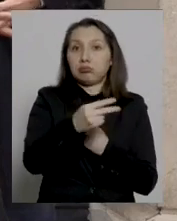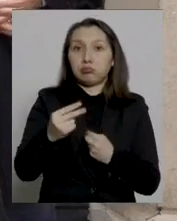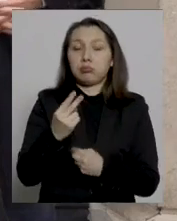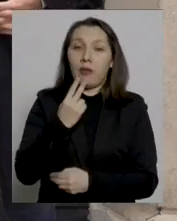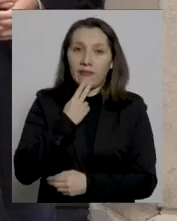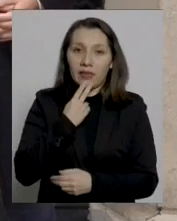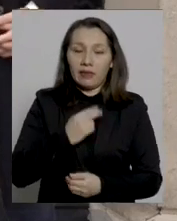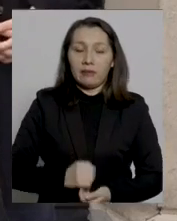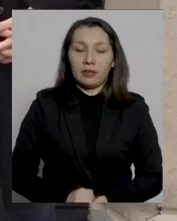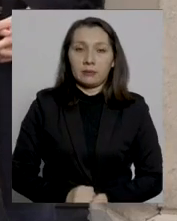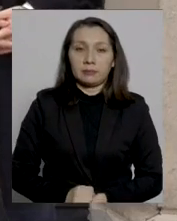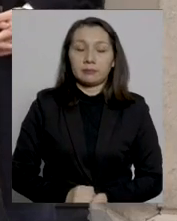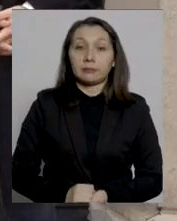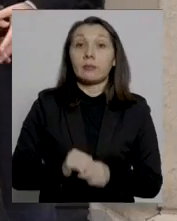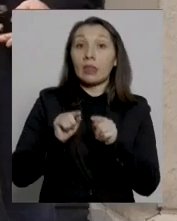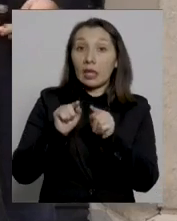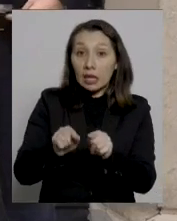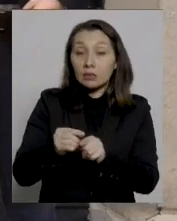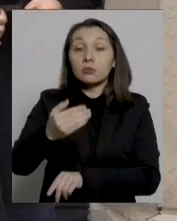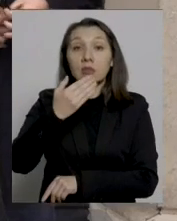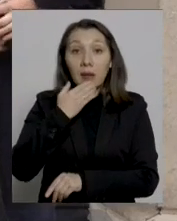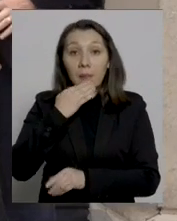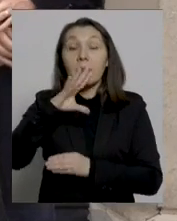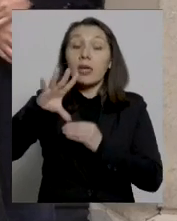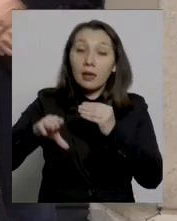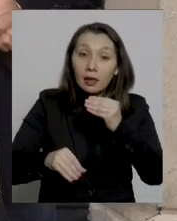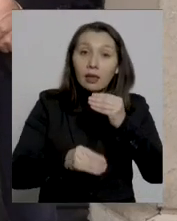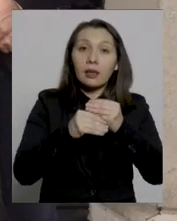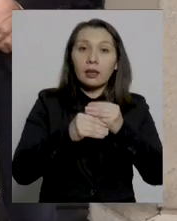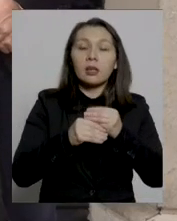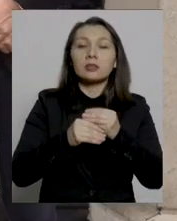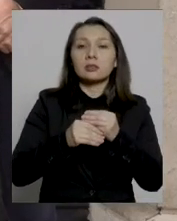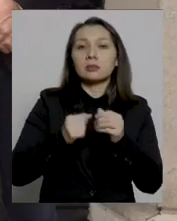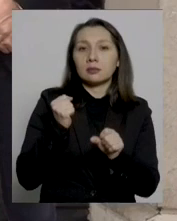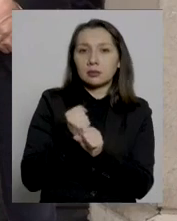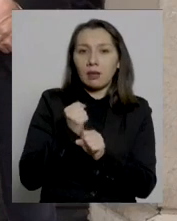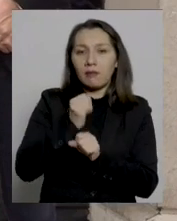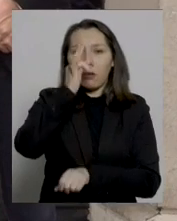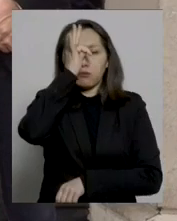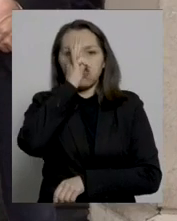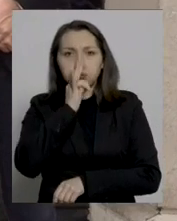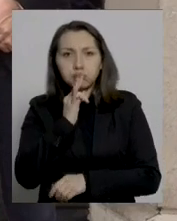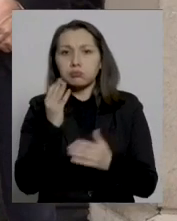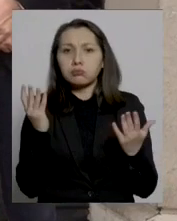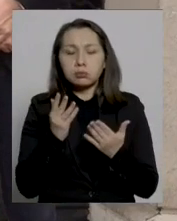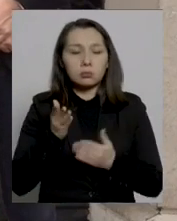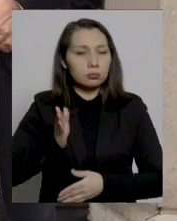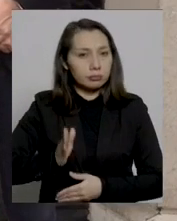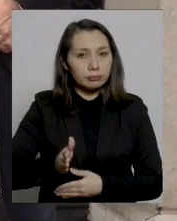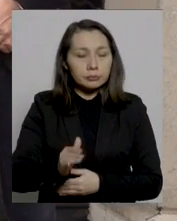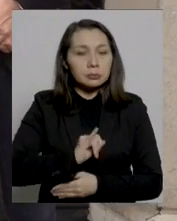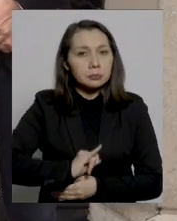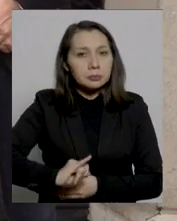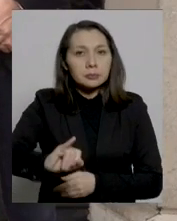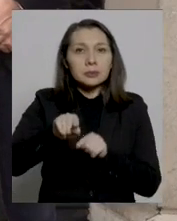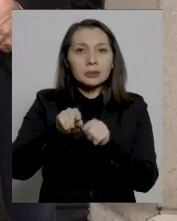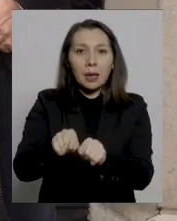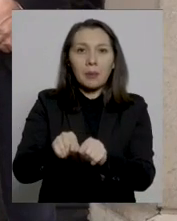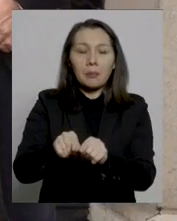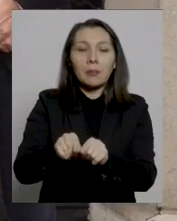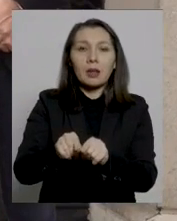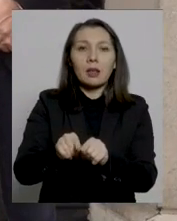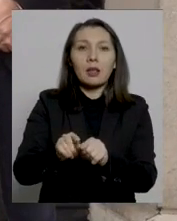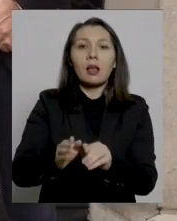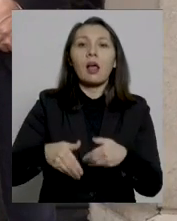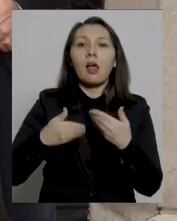vidas. Y a eso se agrega la función que cumplen en forma permanente de